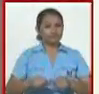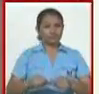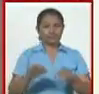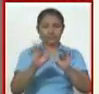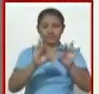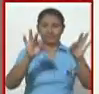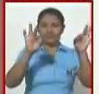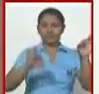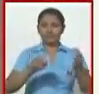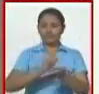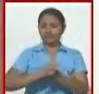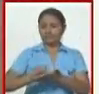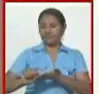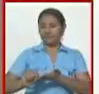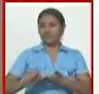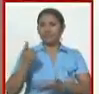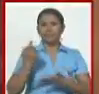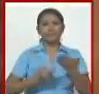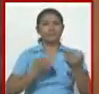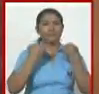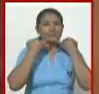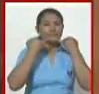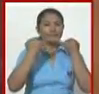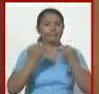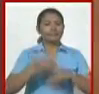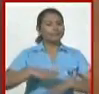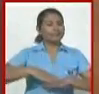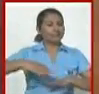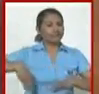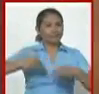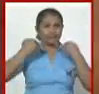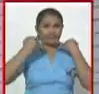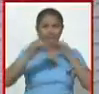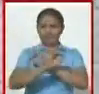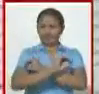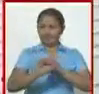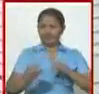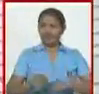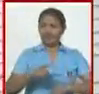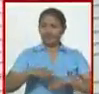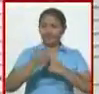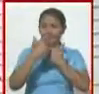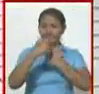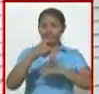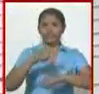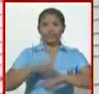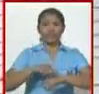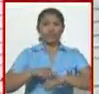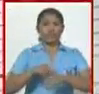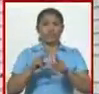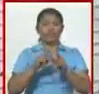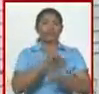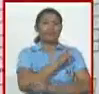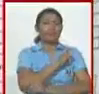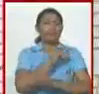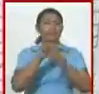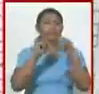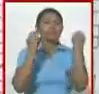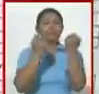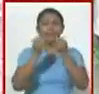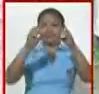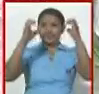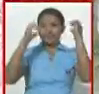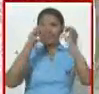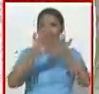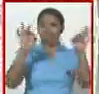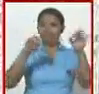para llenar el formulario informado la humedad informar el plazo que ha dado la dirección departamental de educación para llenar este